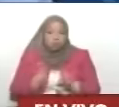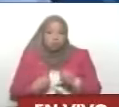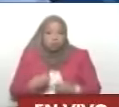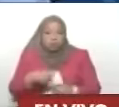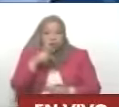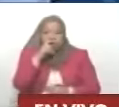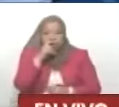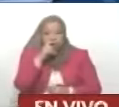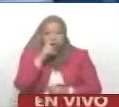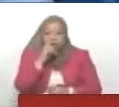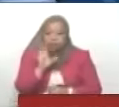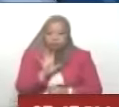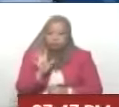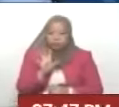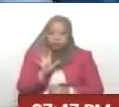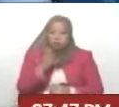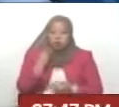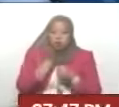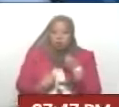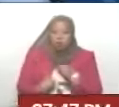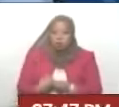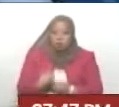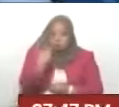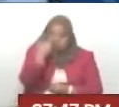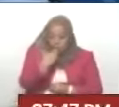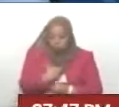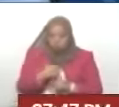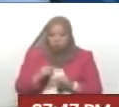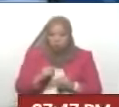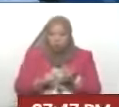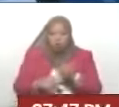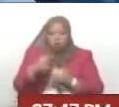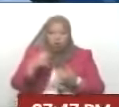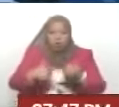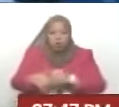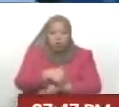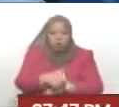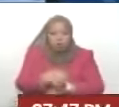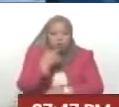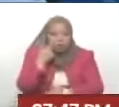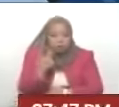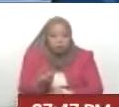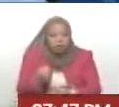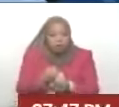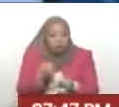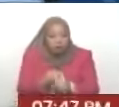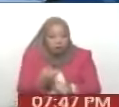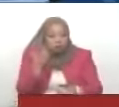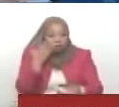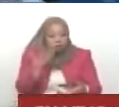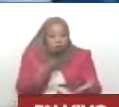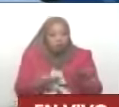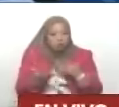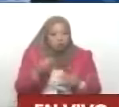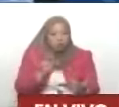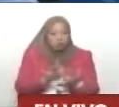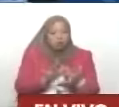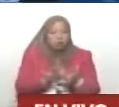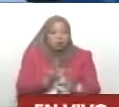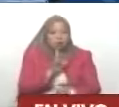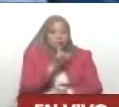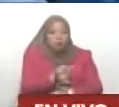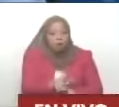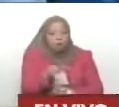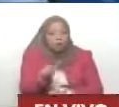Maduro, preocúpate por ti. Lánzate a las calles, te quiero ver en las calles, viendo para ver qué le vas a decir